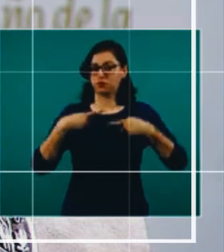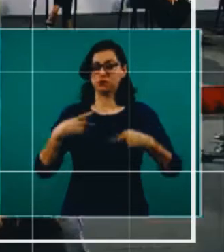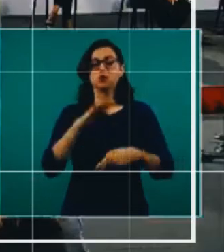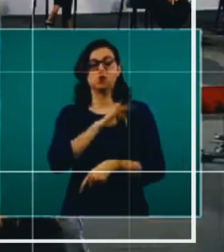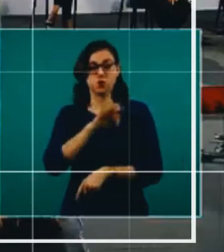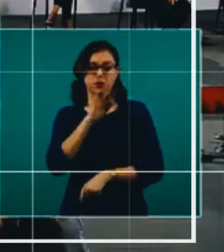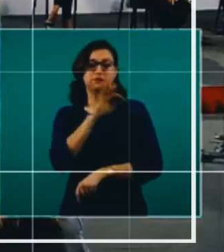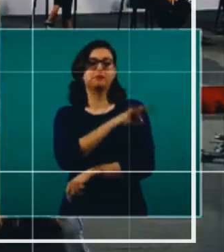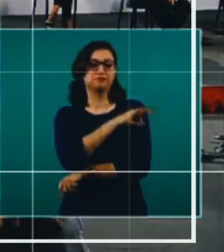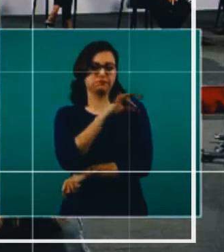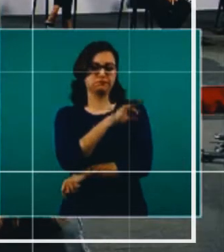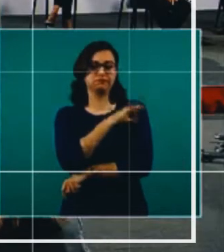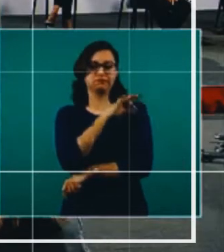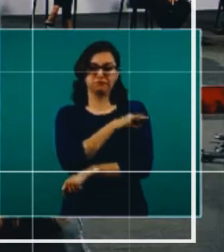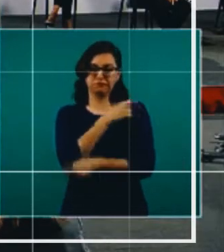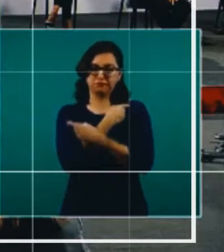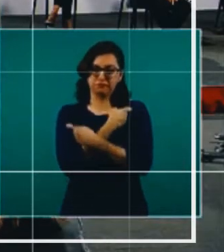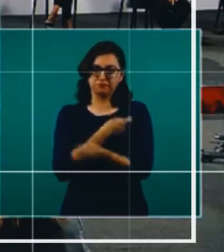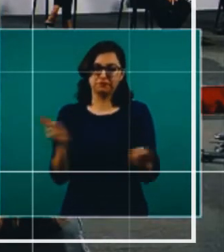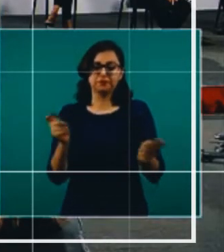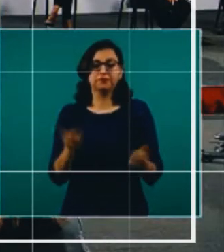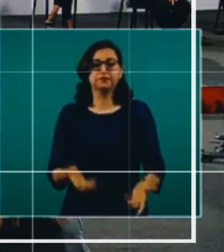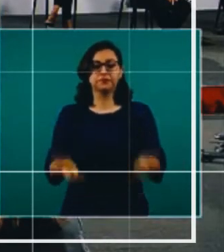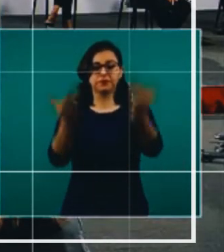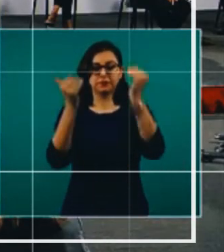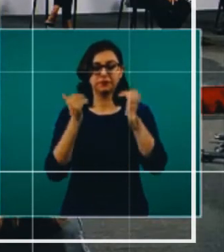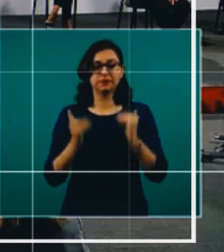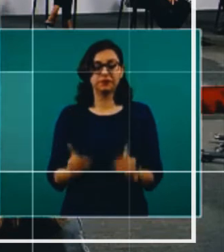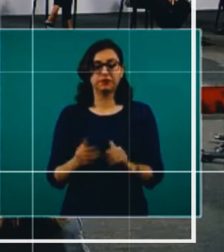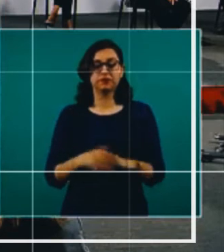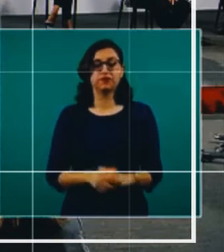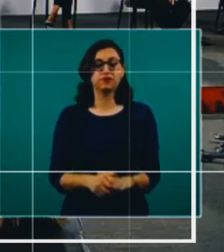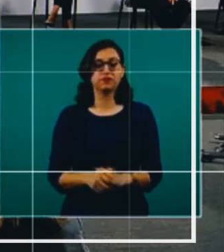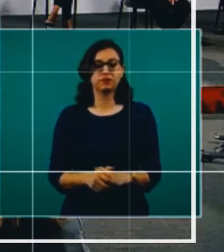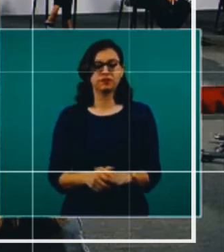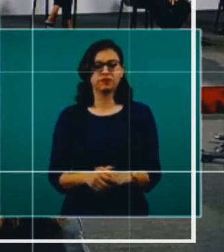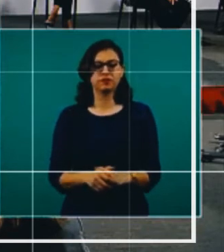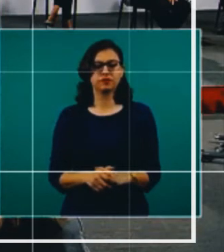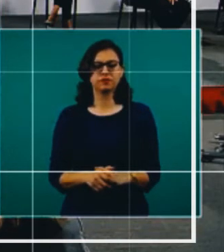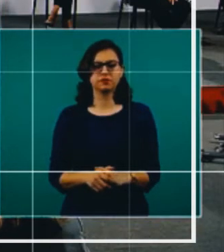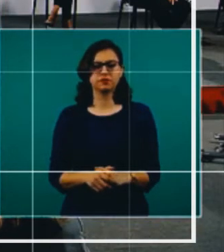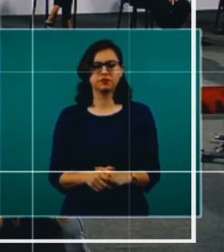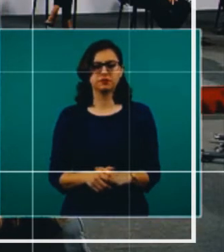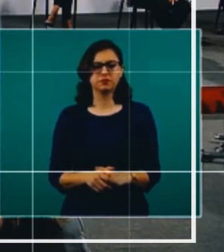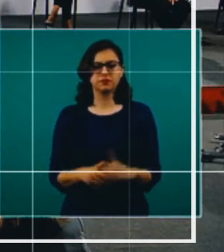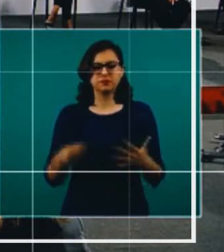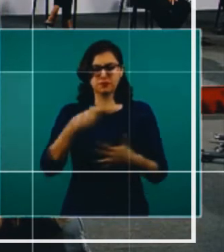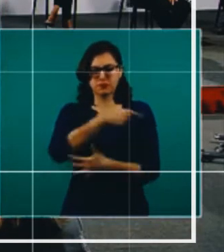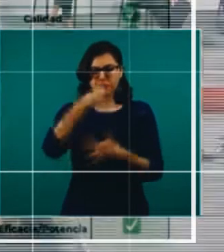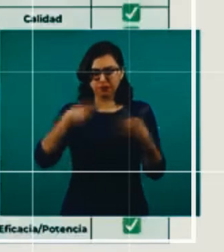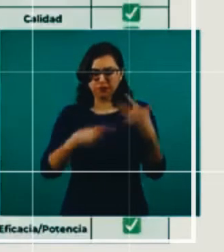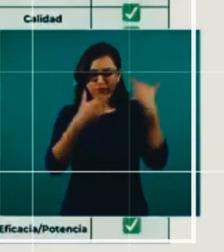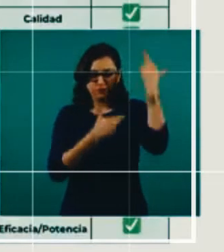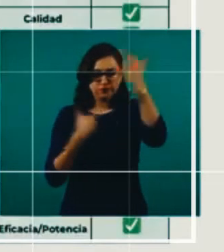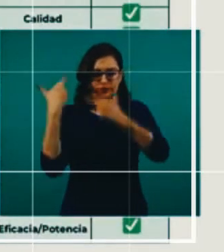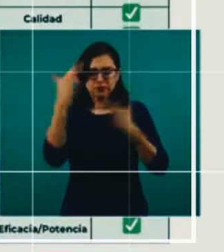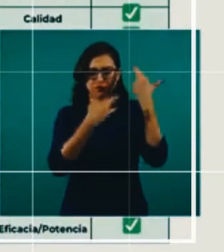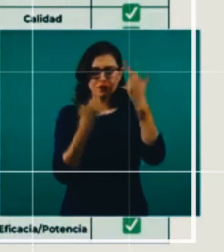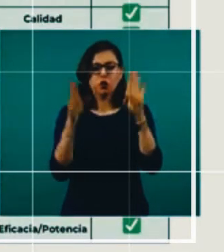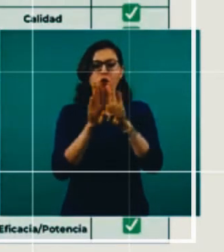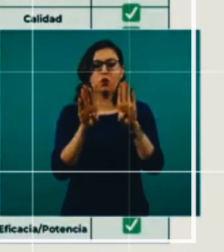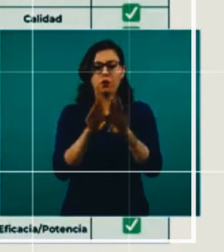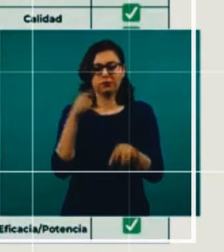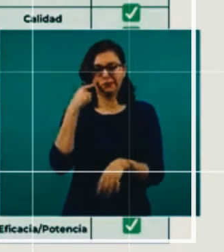población. Siguiente, por favor. Como pueden ver, estas son el espectro de pruebas que se le hacen a todas